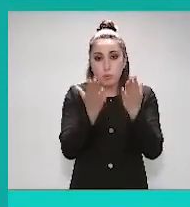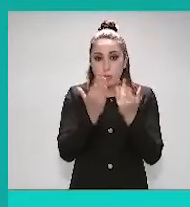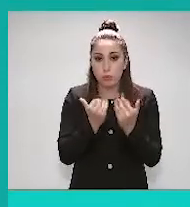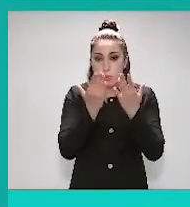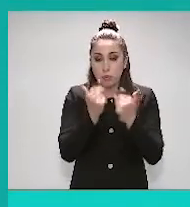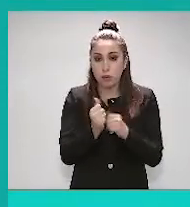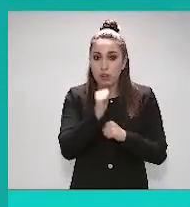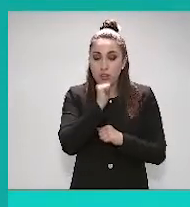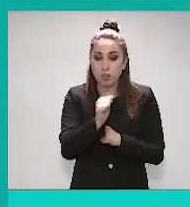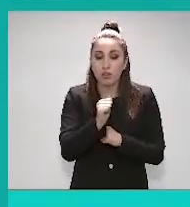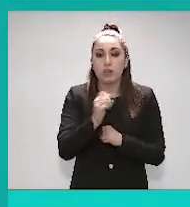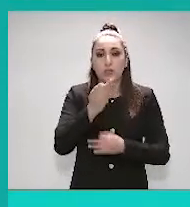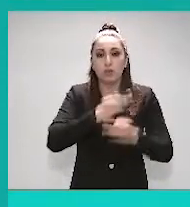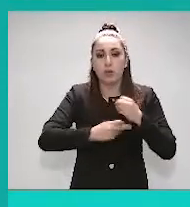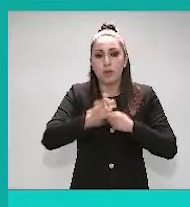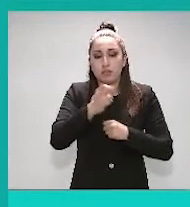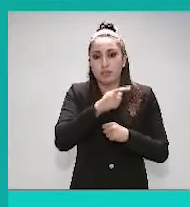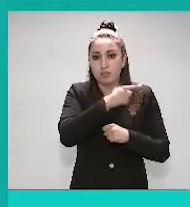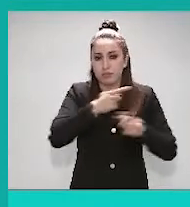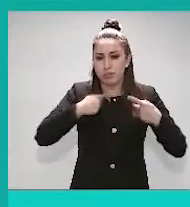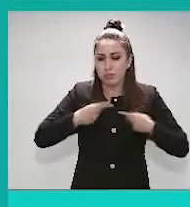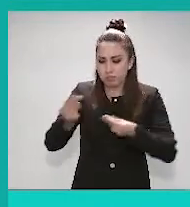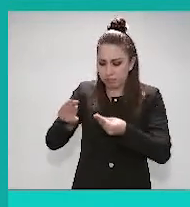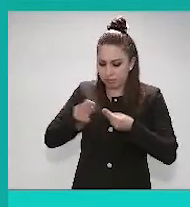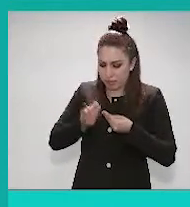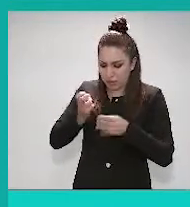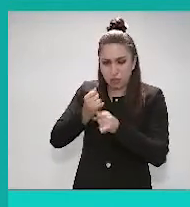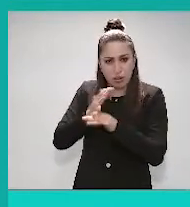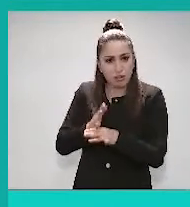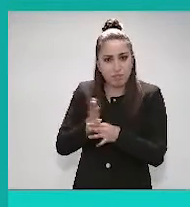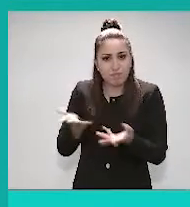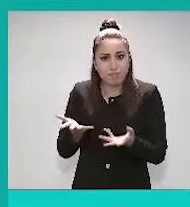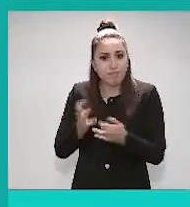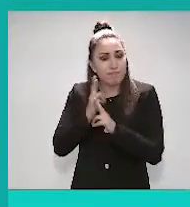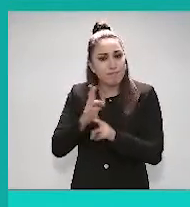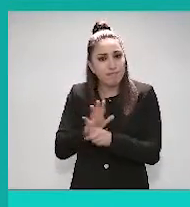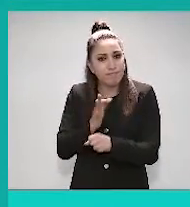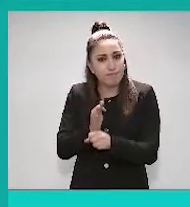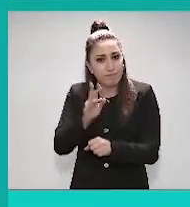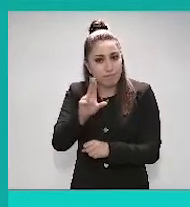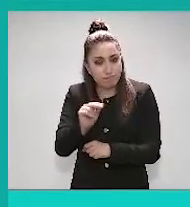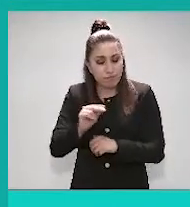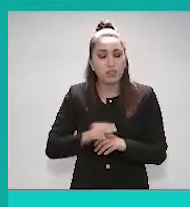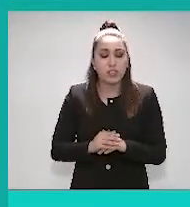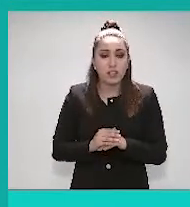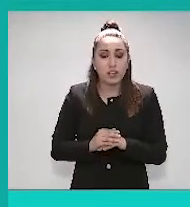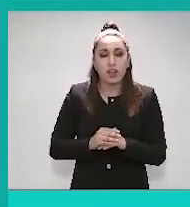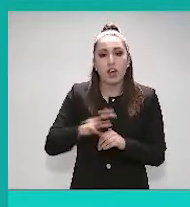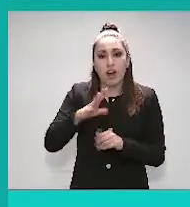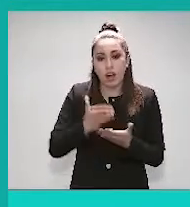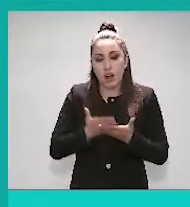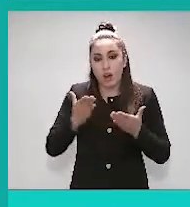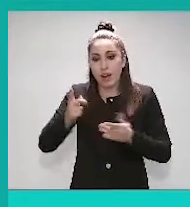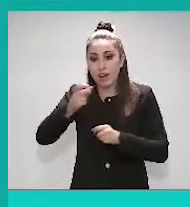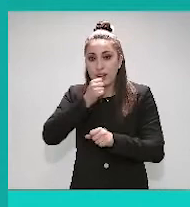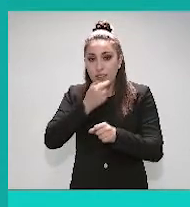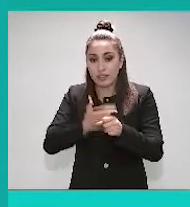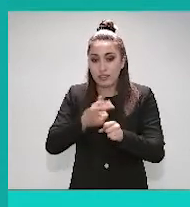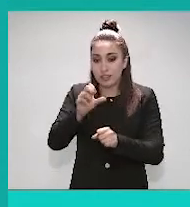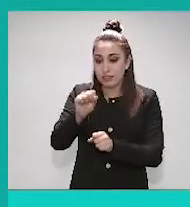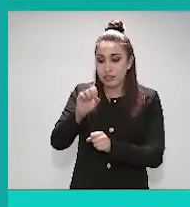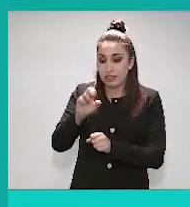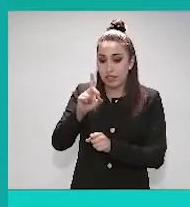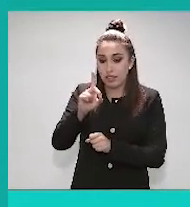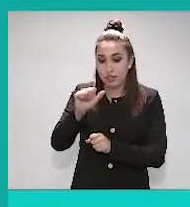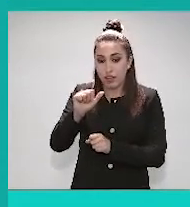circunstancia que derivó en la inconformidad de la persona solicitante en su oficio de alegatos la secretaria refirió que